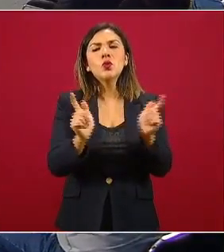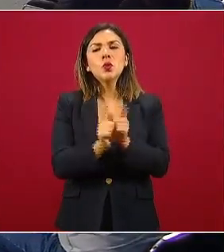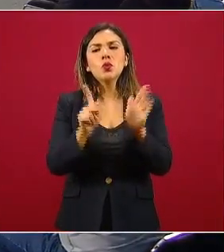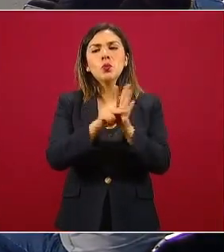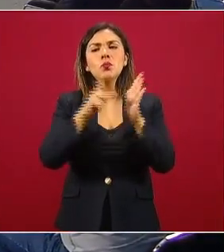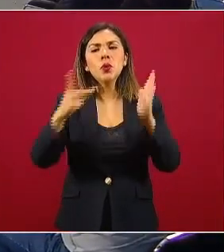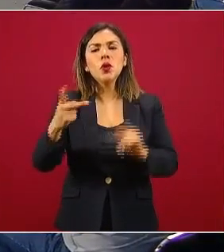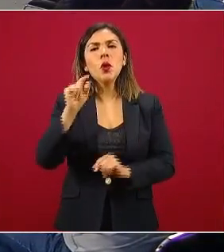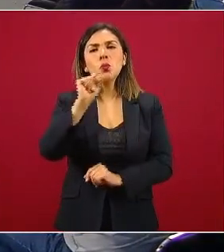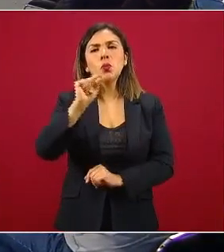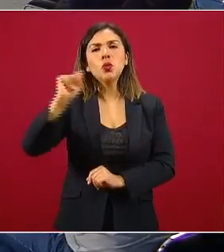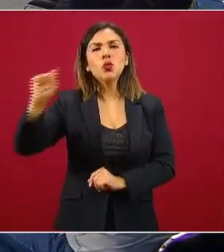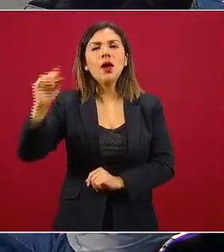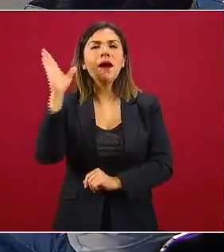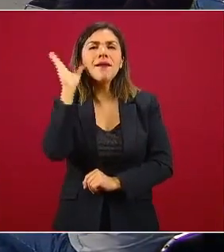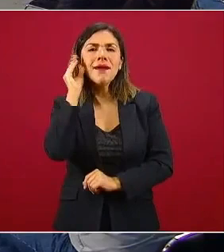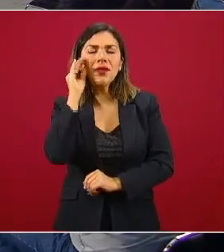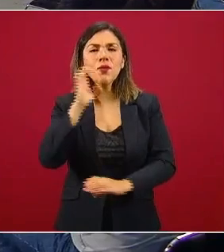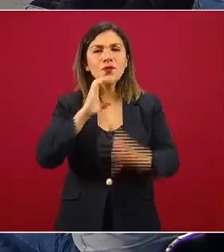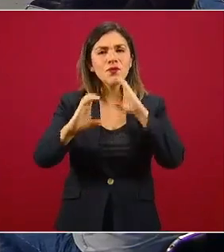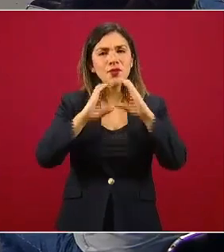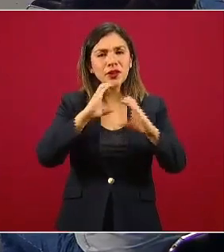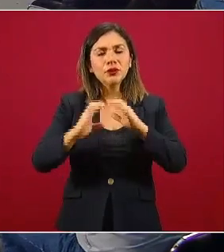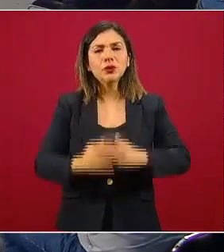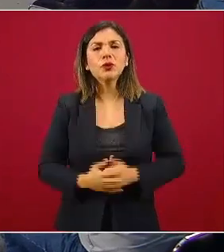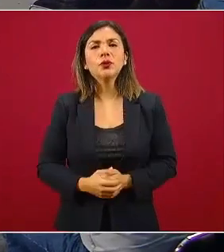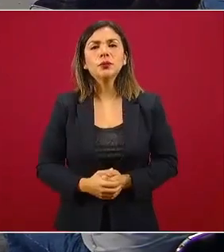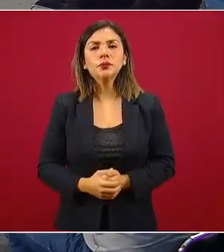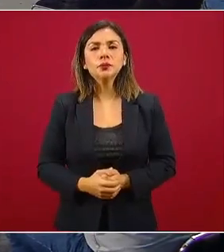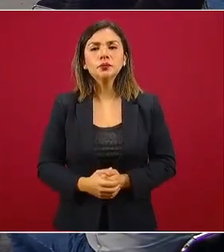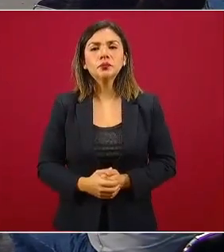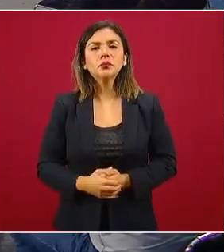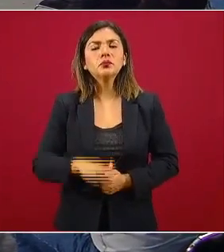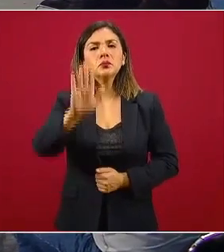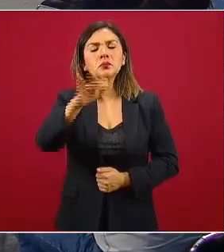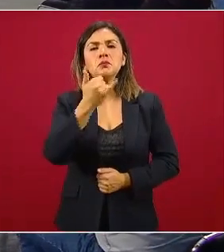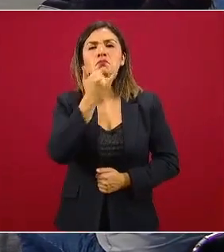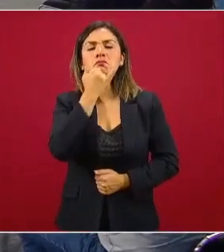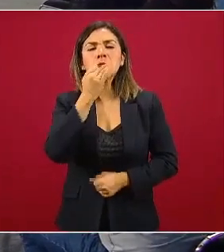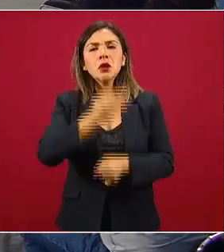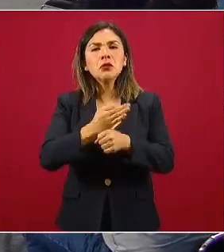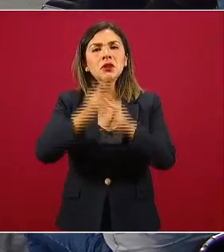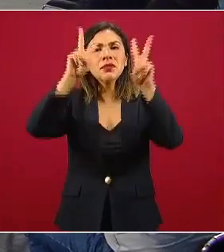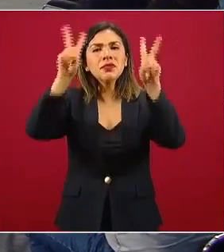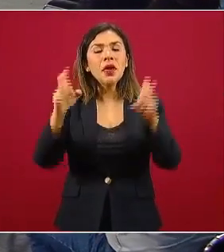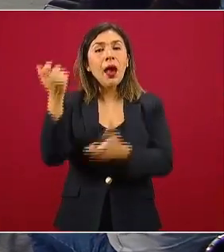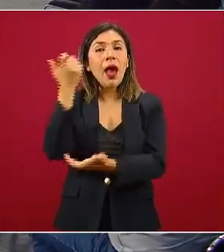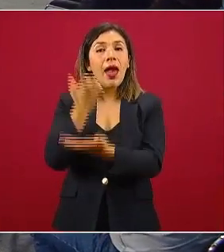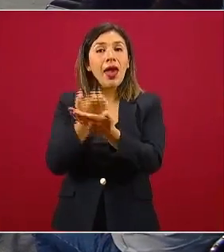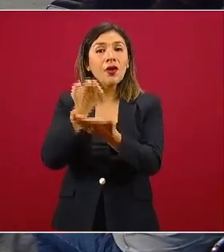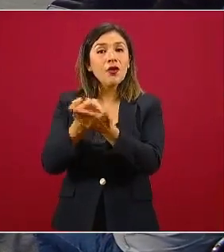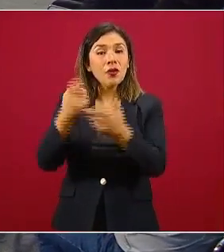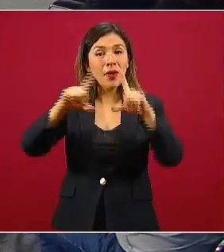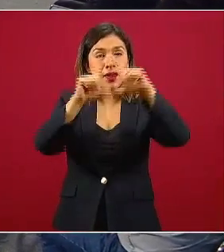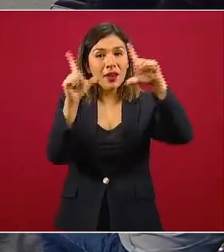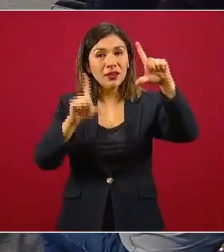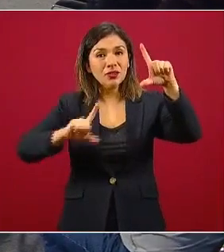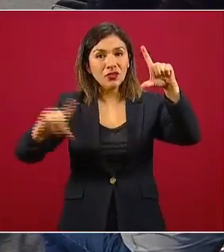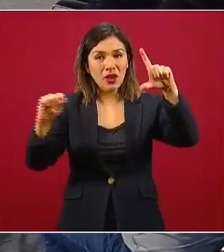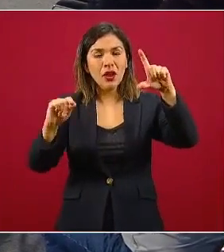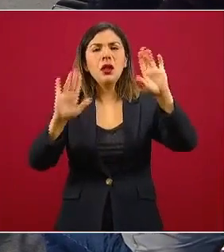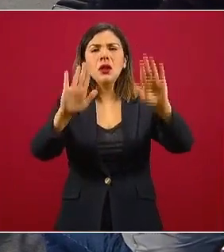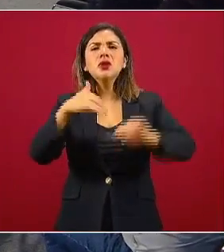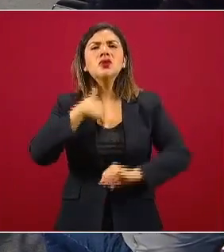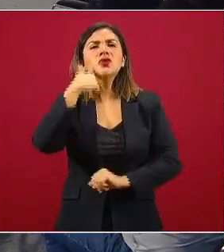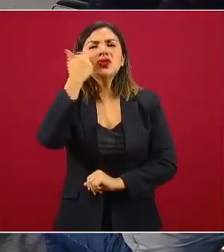Puntos Suspensivos Radio, Puntos Suspensivos Comunicación. Presidente, ya que estamos con el tema de economía nacional, yo